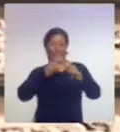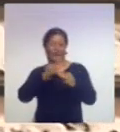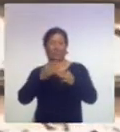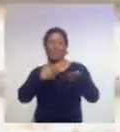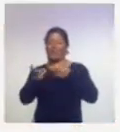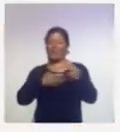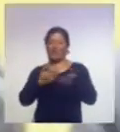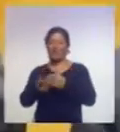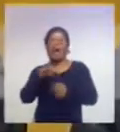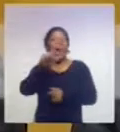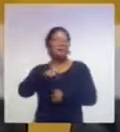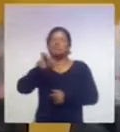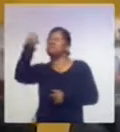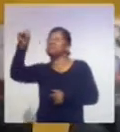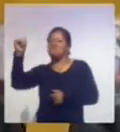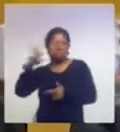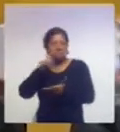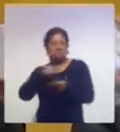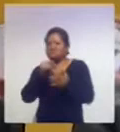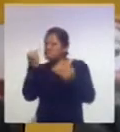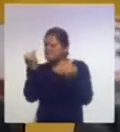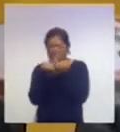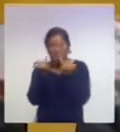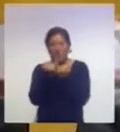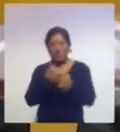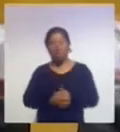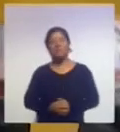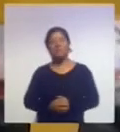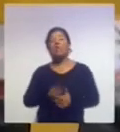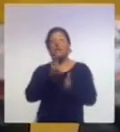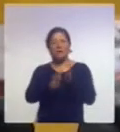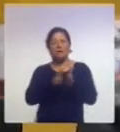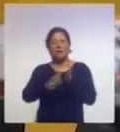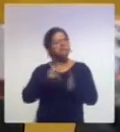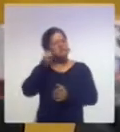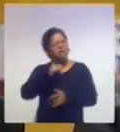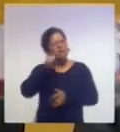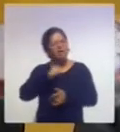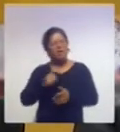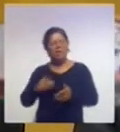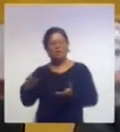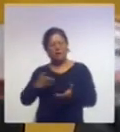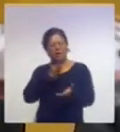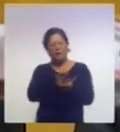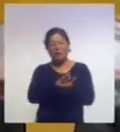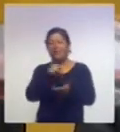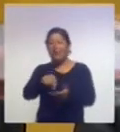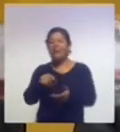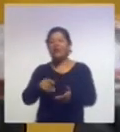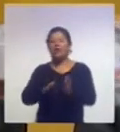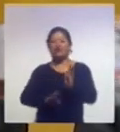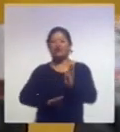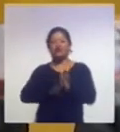latitudes. El tren siempre llevó progreso, llevó